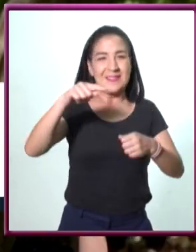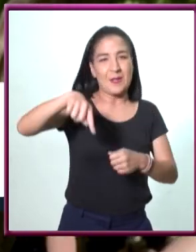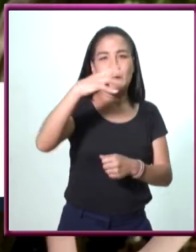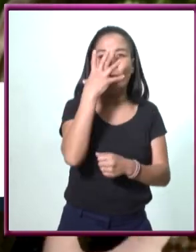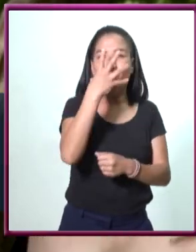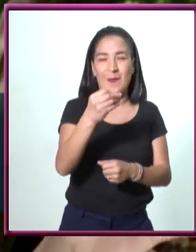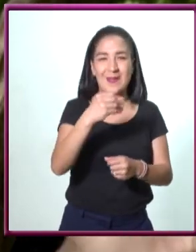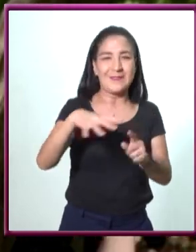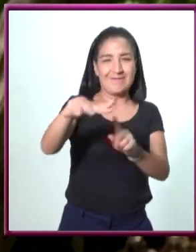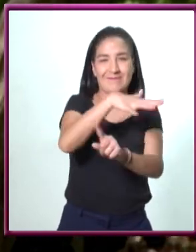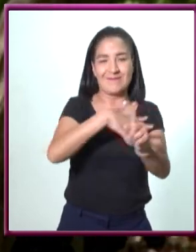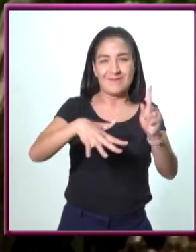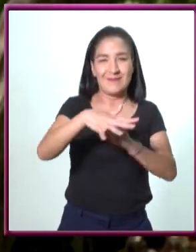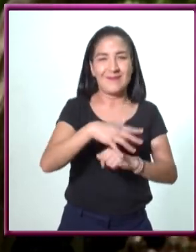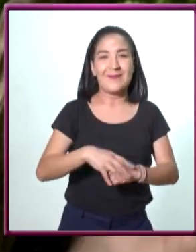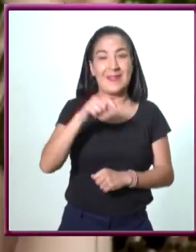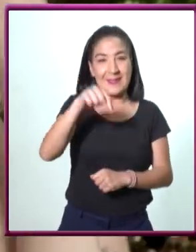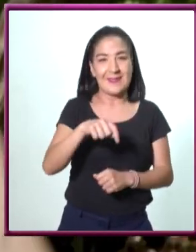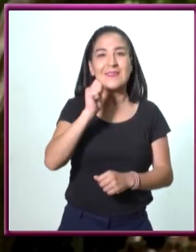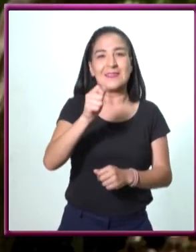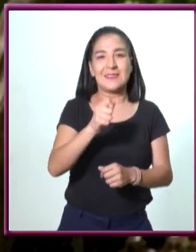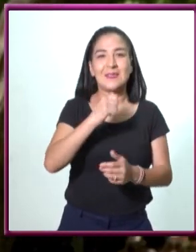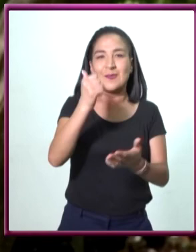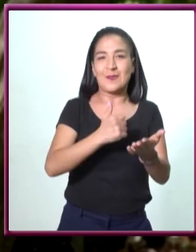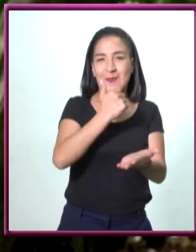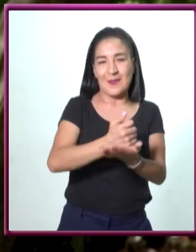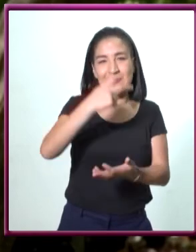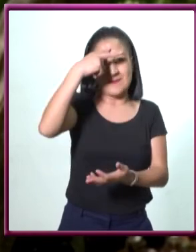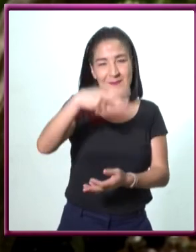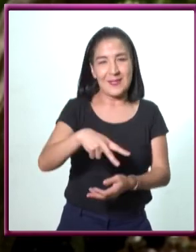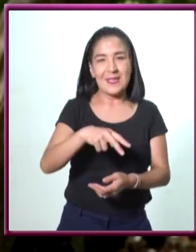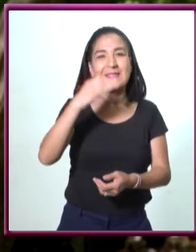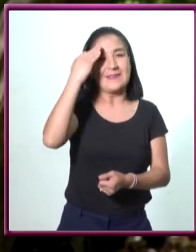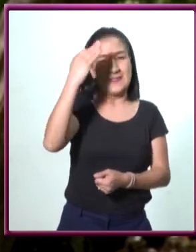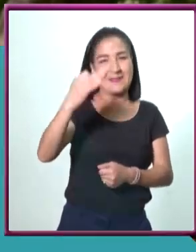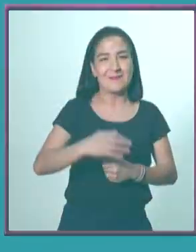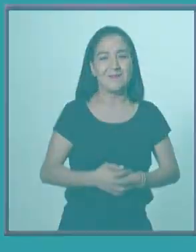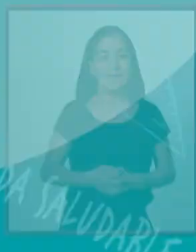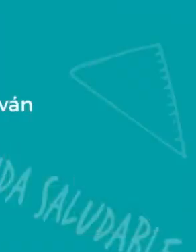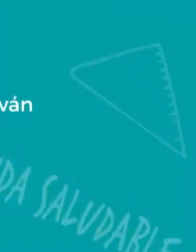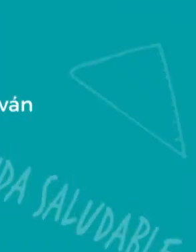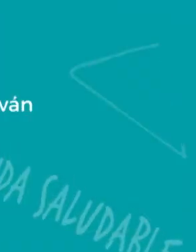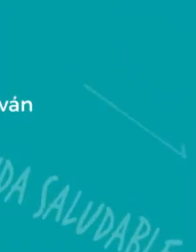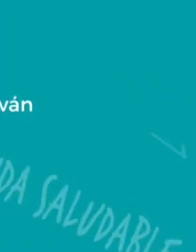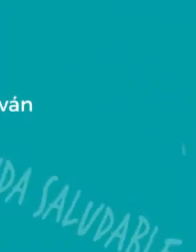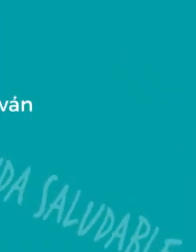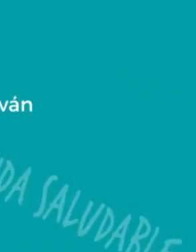Coyoacán y sus alrededores. Aquí, en la Ciudad de México, en el tiempo.